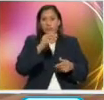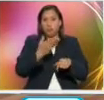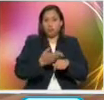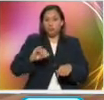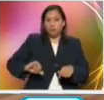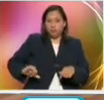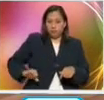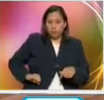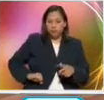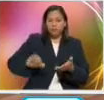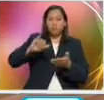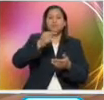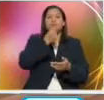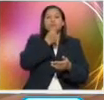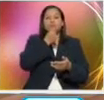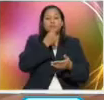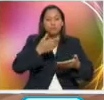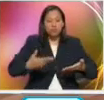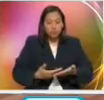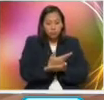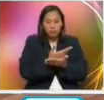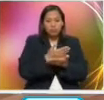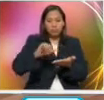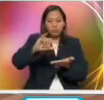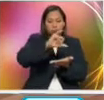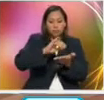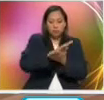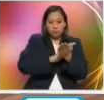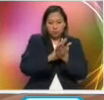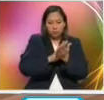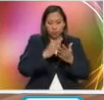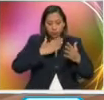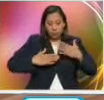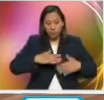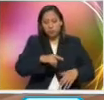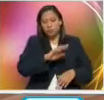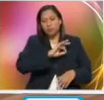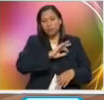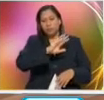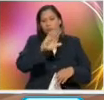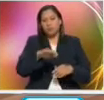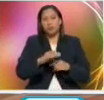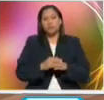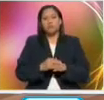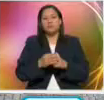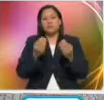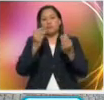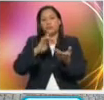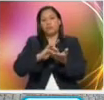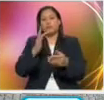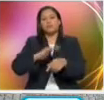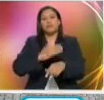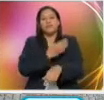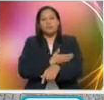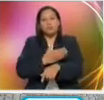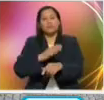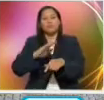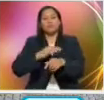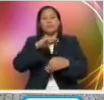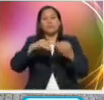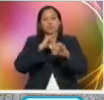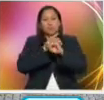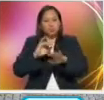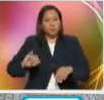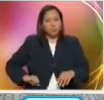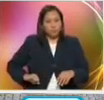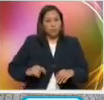interesante. Quiere decir que el niño que viene ha encarnado es un Dios mortal. Maru, muchas gracias por habernos acompañado, por toda esta información tan